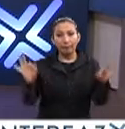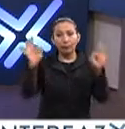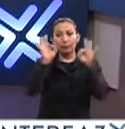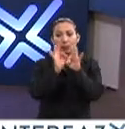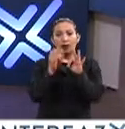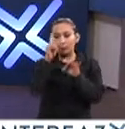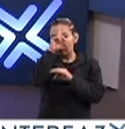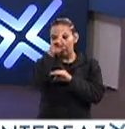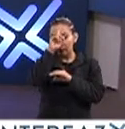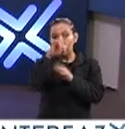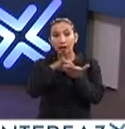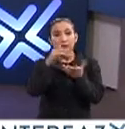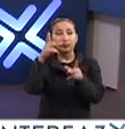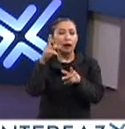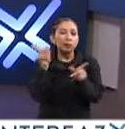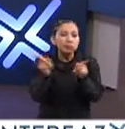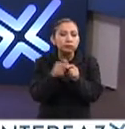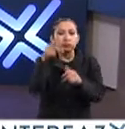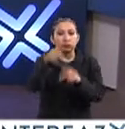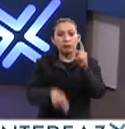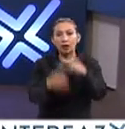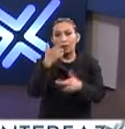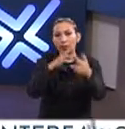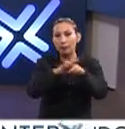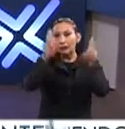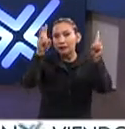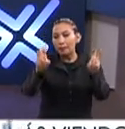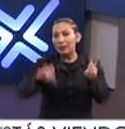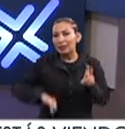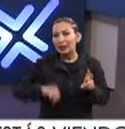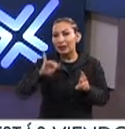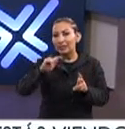importantes orientaciones. Gracias. Vamos a hacer una brevísima pausa, regresamos con más temas de interés aquí en Interfaz.